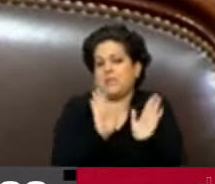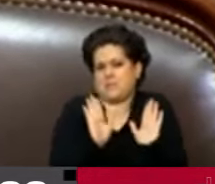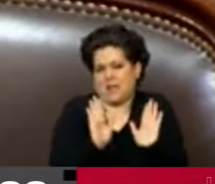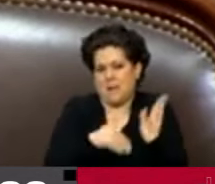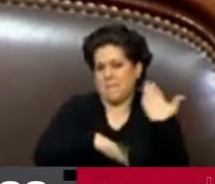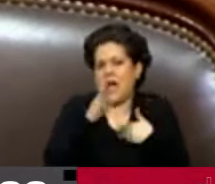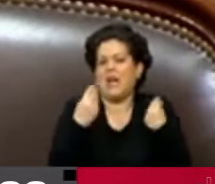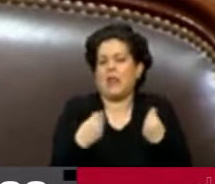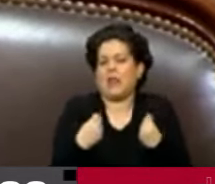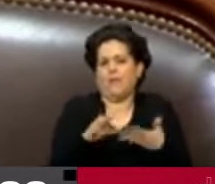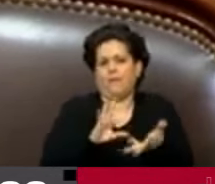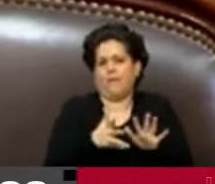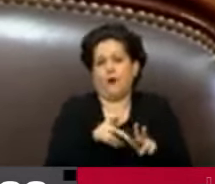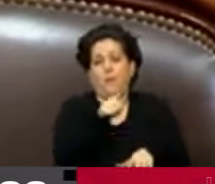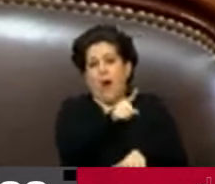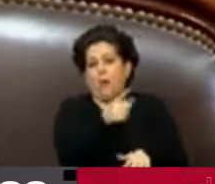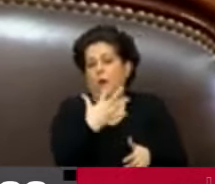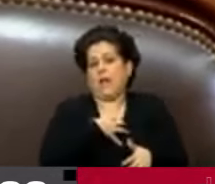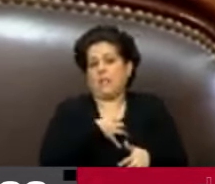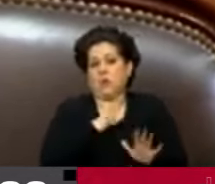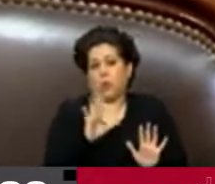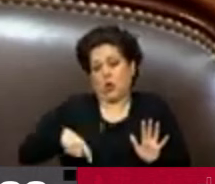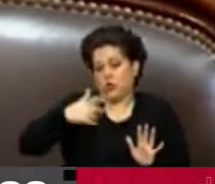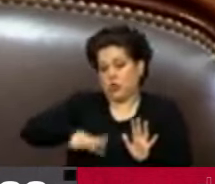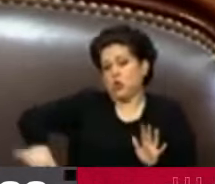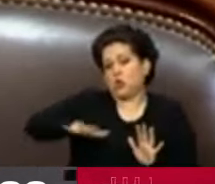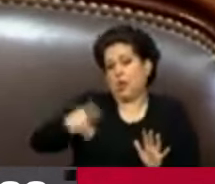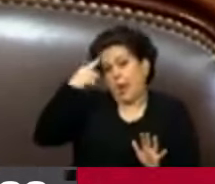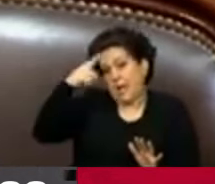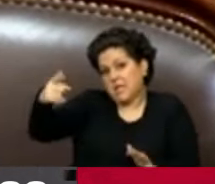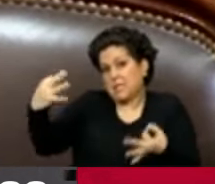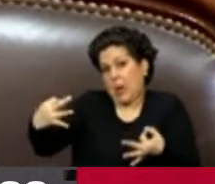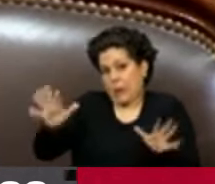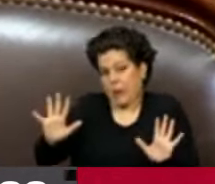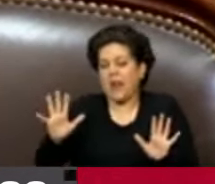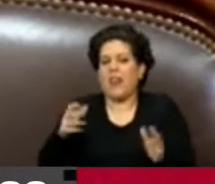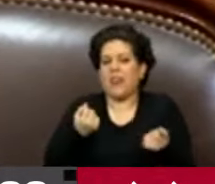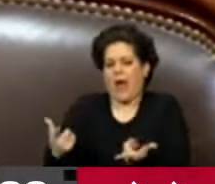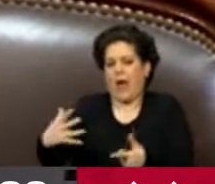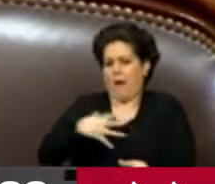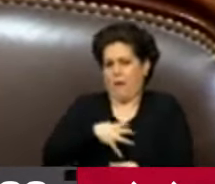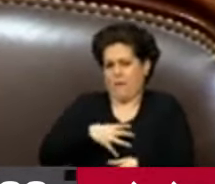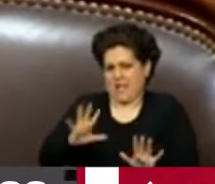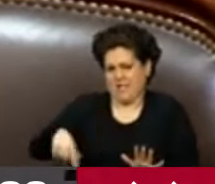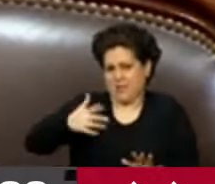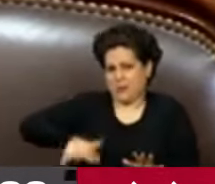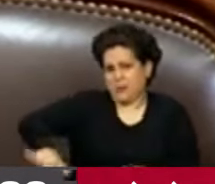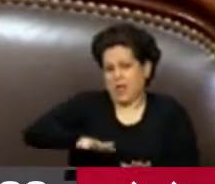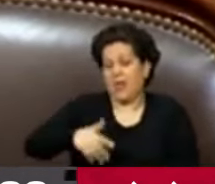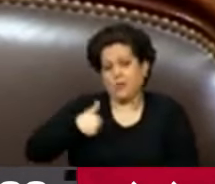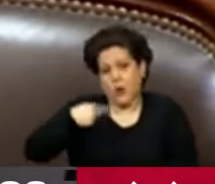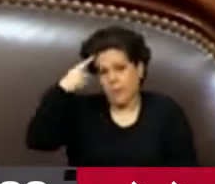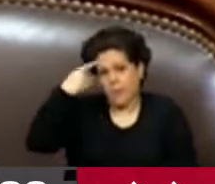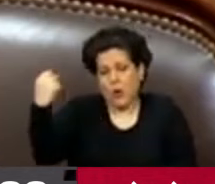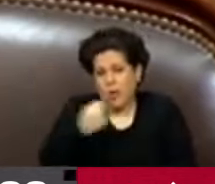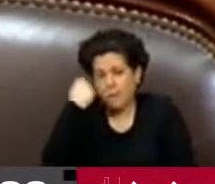que sería una gestualidad, que la sociedad la tomaría para bien en esta necesidad de confianza. Sería muy